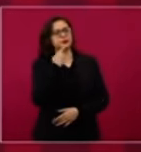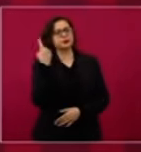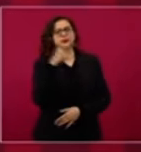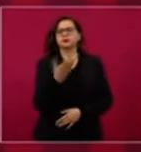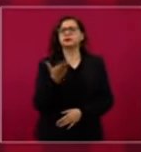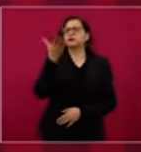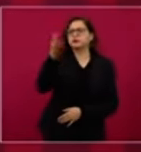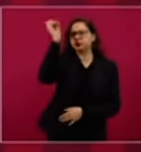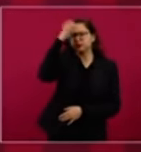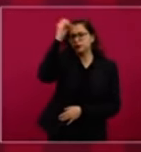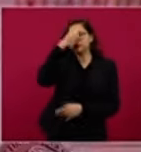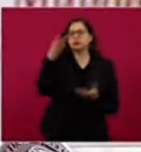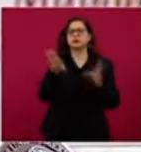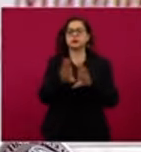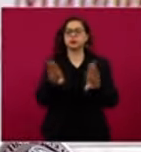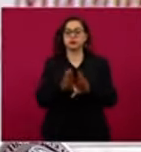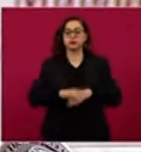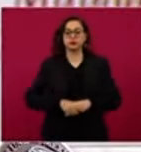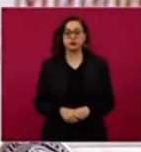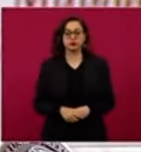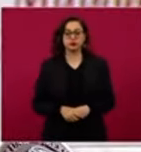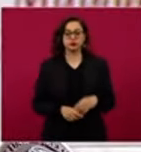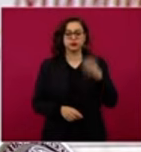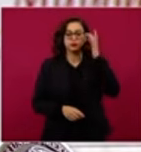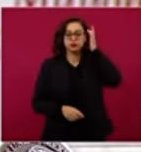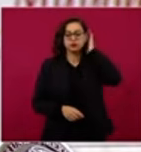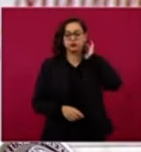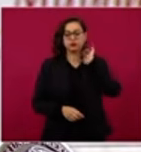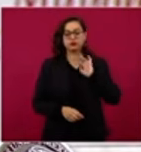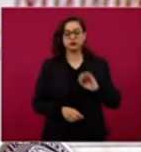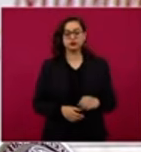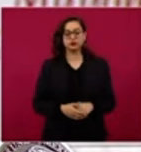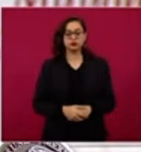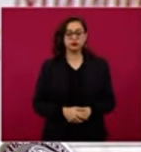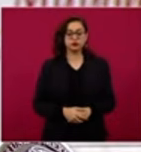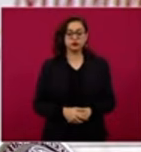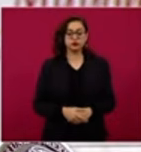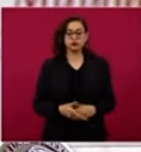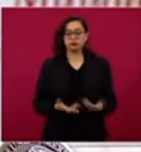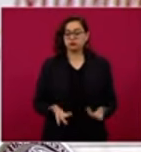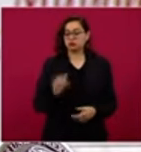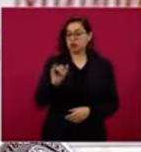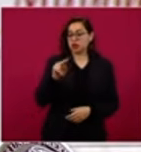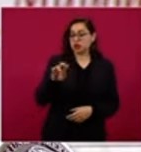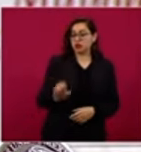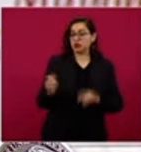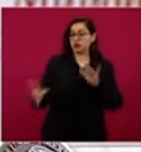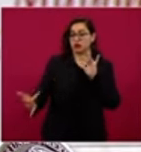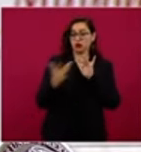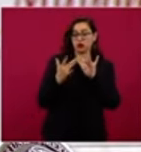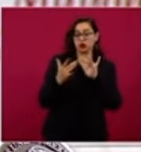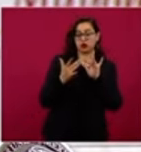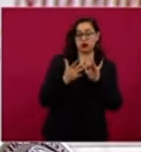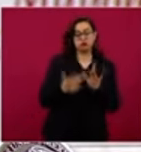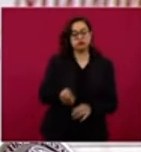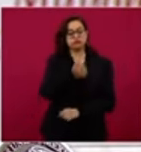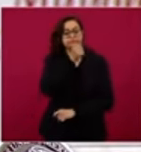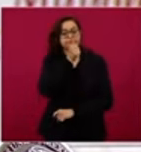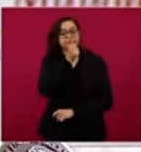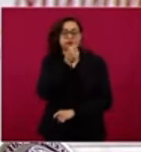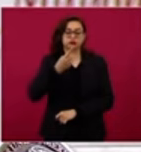una comunicación oficial por parte del INE, nosotros no podemos